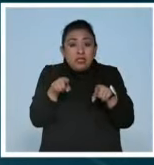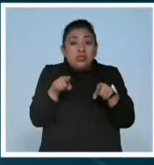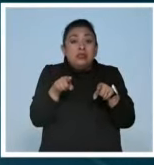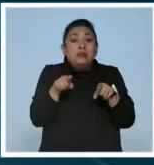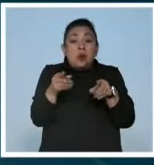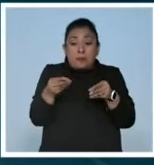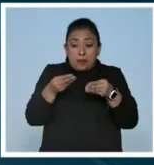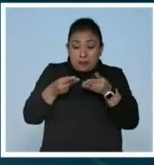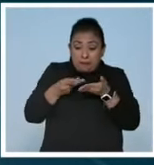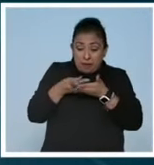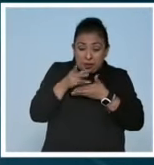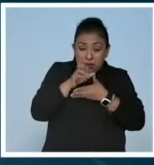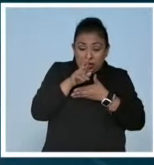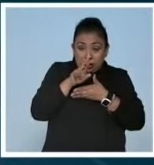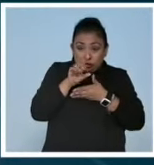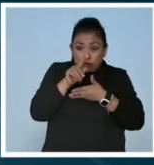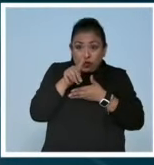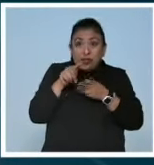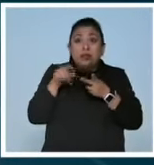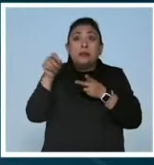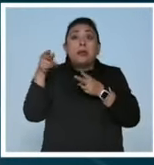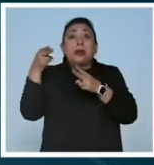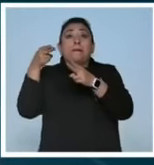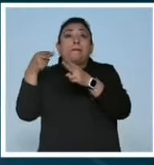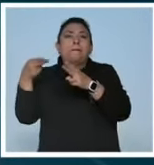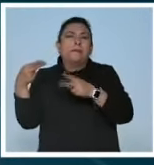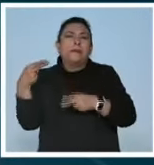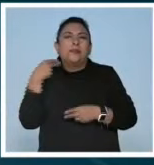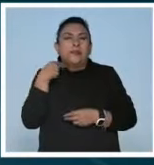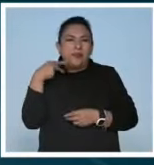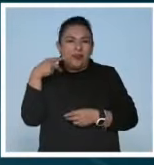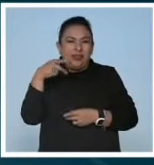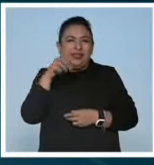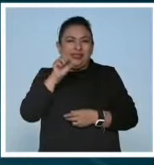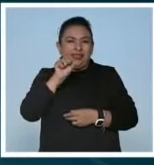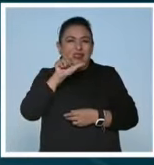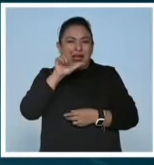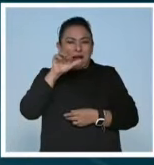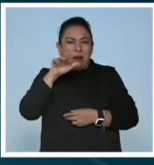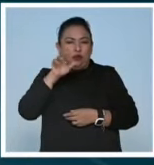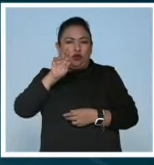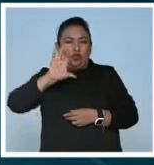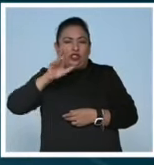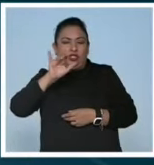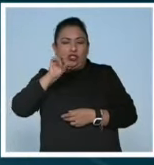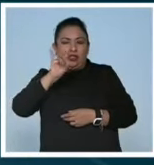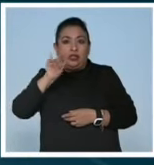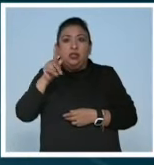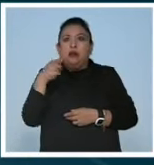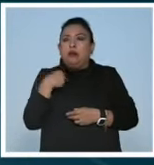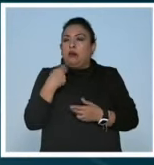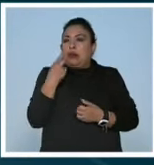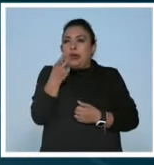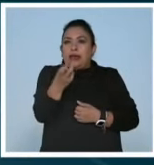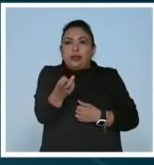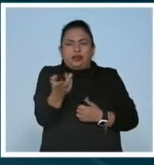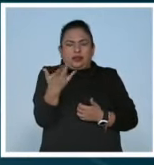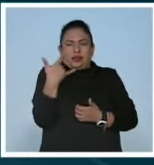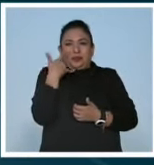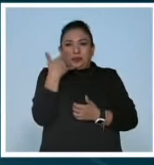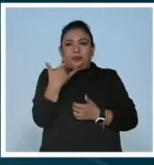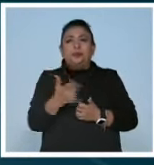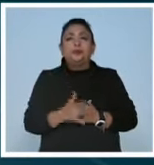mí el premio Carlos Fuentes, apuñalaban a Salman Rushdie. Me pareció completamente